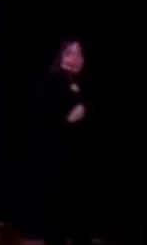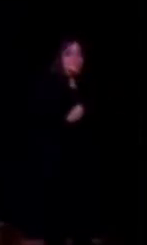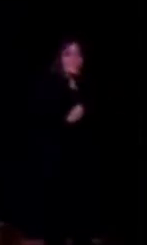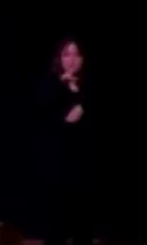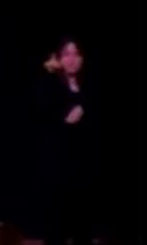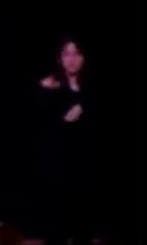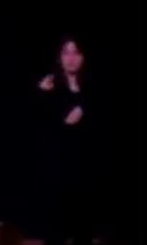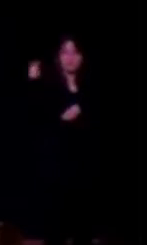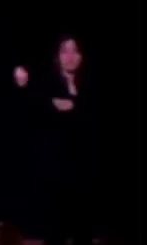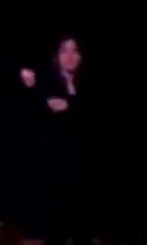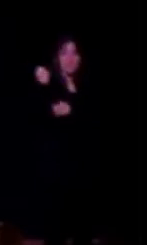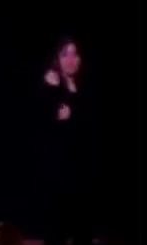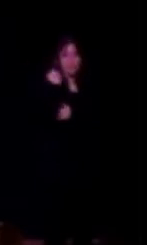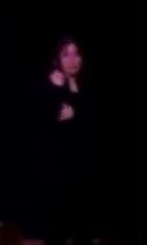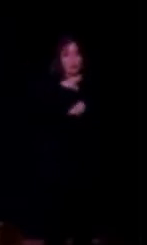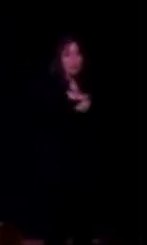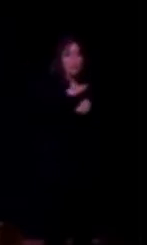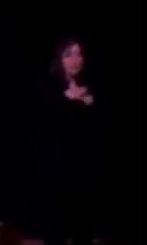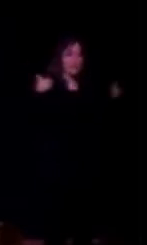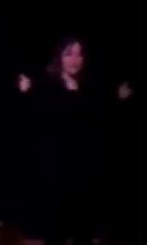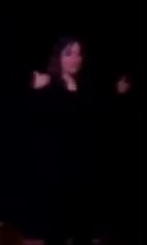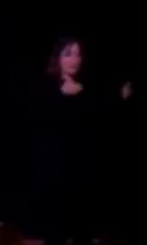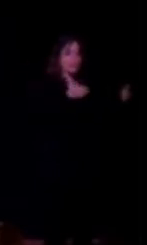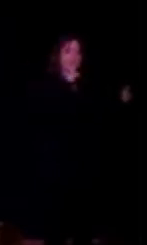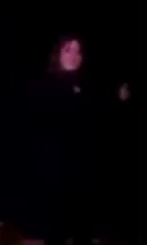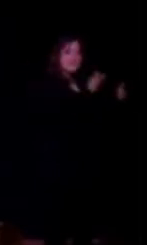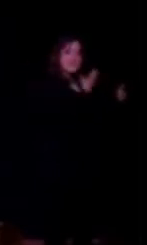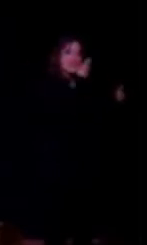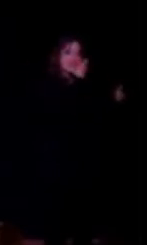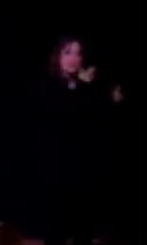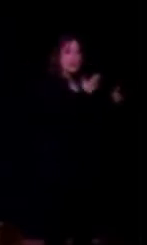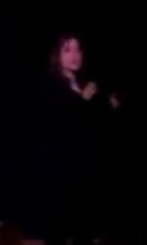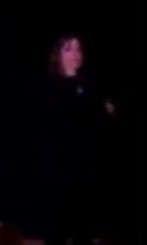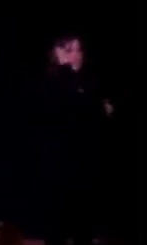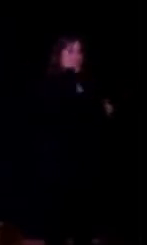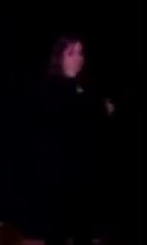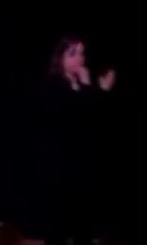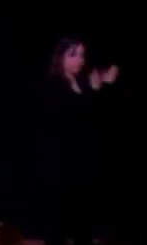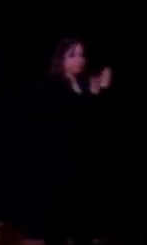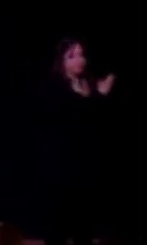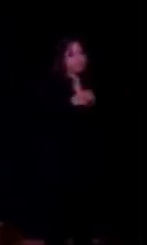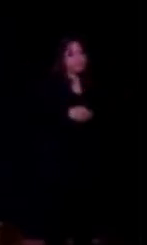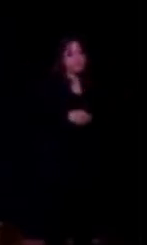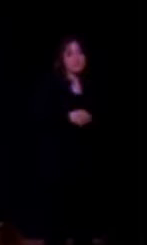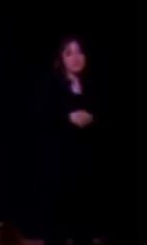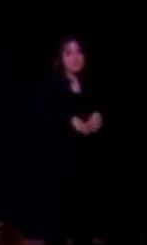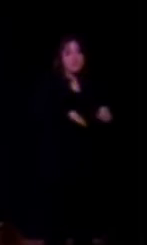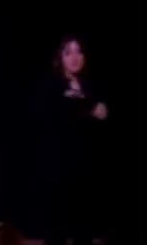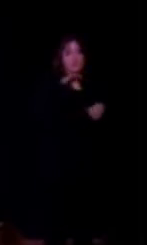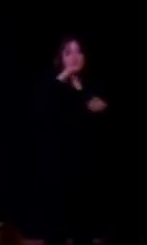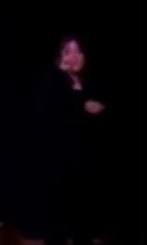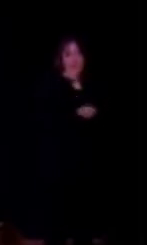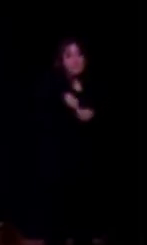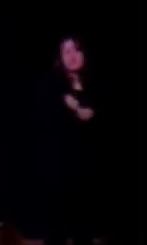profesora para trabajar con la diversidad en la escuela independientemente que tenía algunos